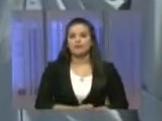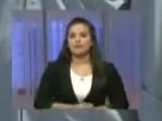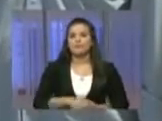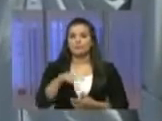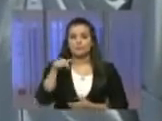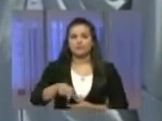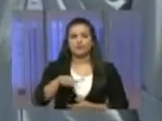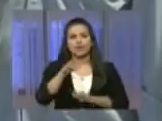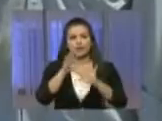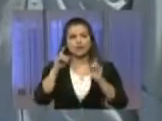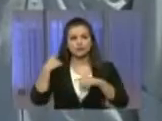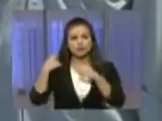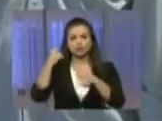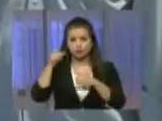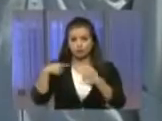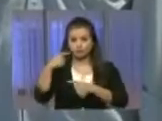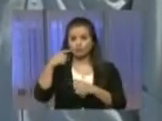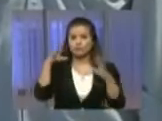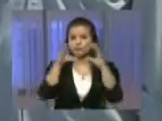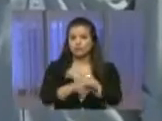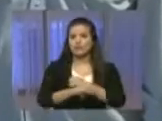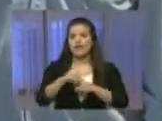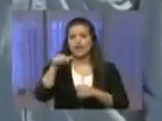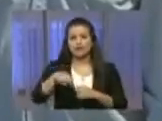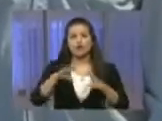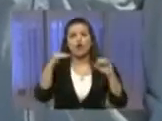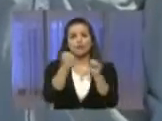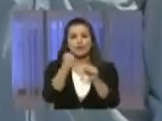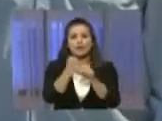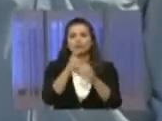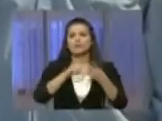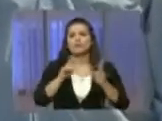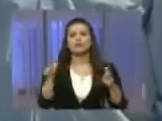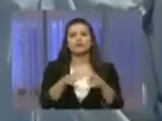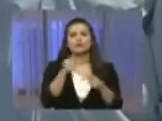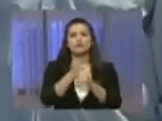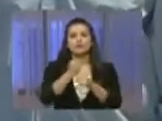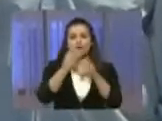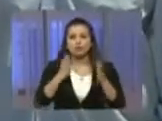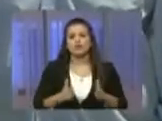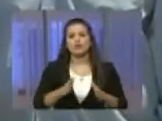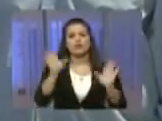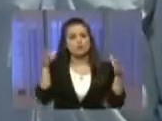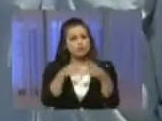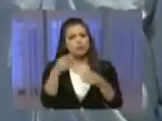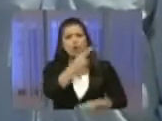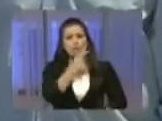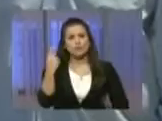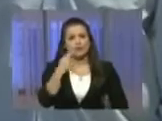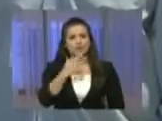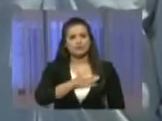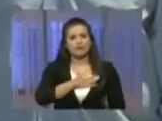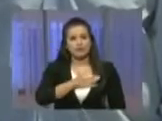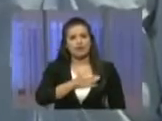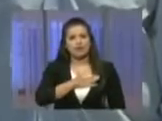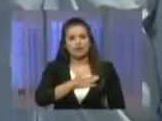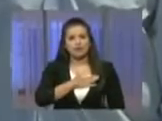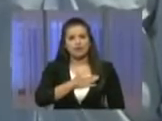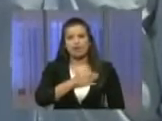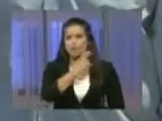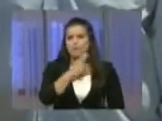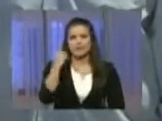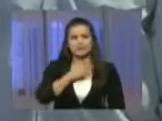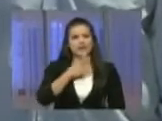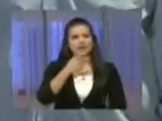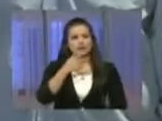de la noche y aquí está la clase Obrera la clase trabajadora la clase comprometida con el parto de la